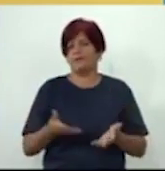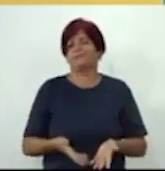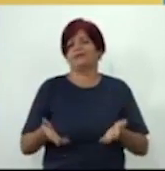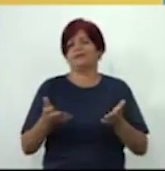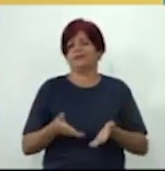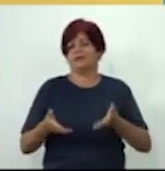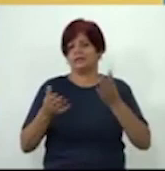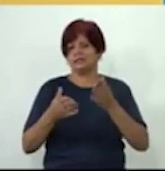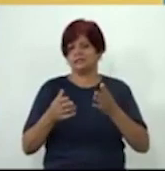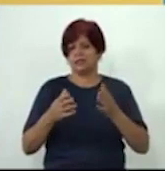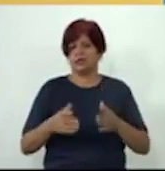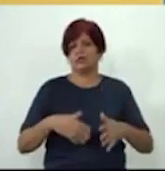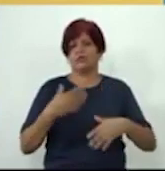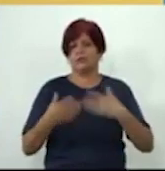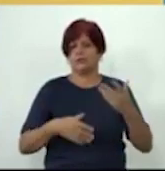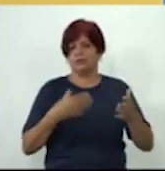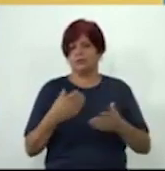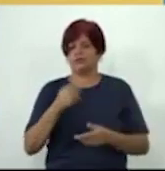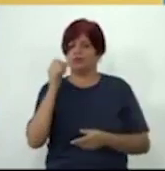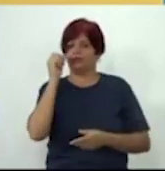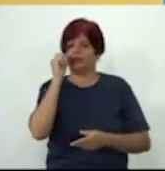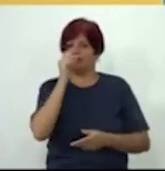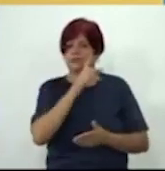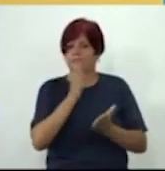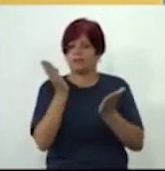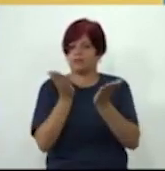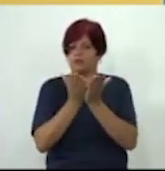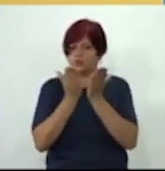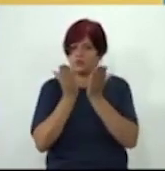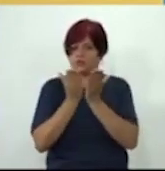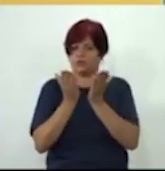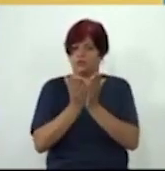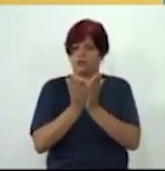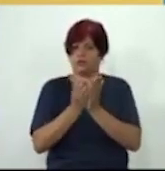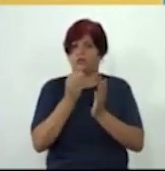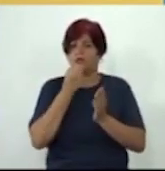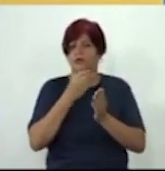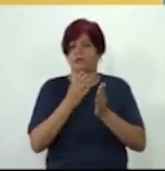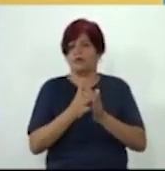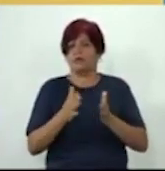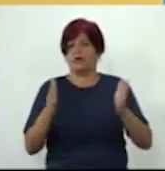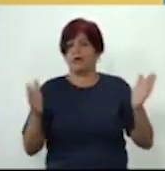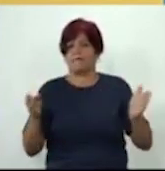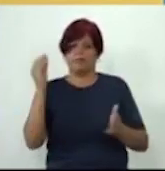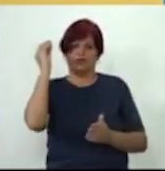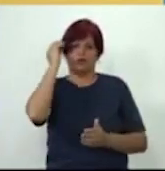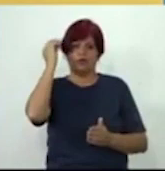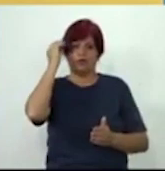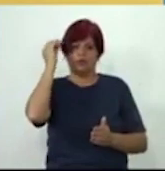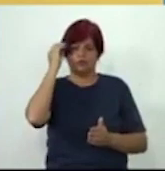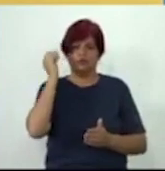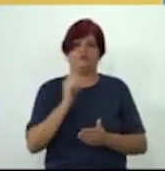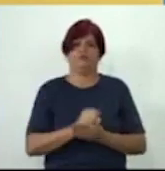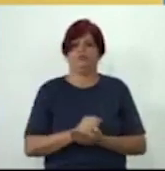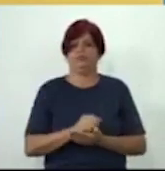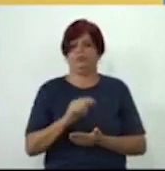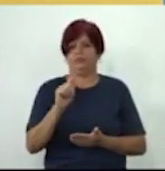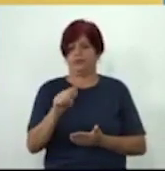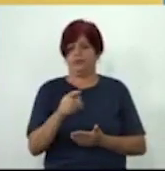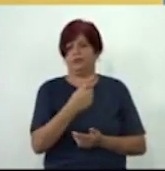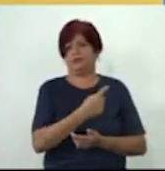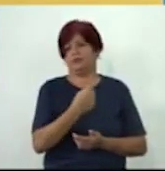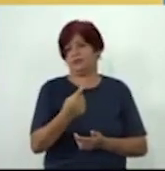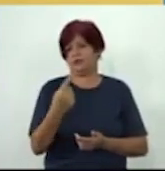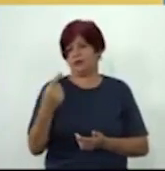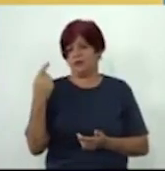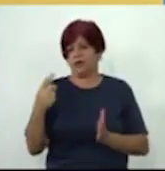el ejercicio de culminación de estudio y que puedan ampliar los conocimientos al respecto en cada uno de